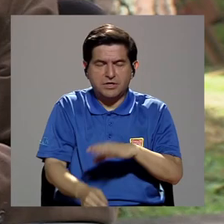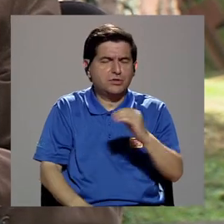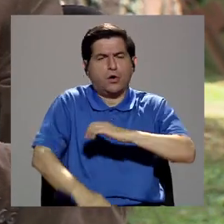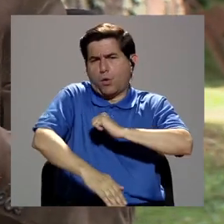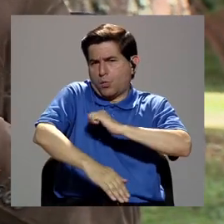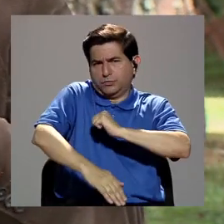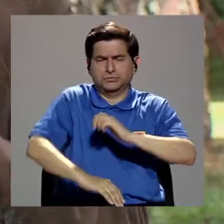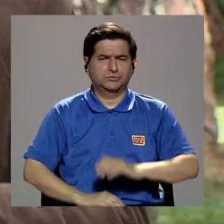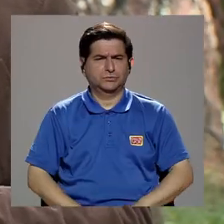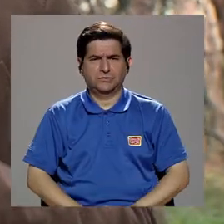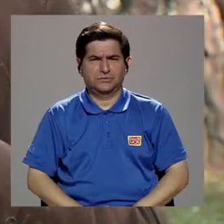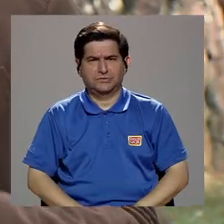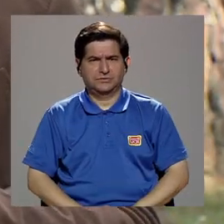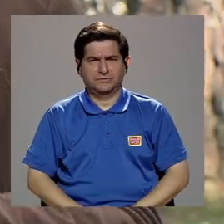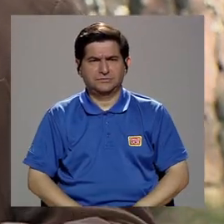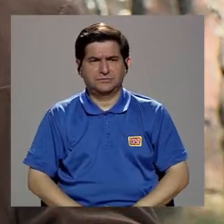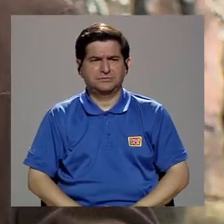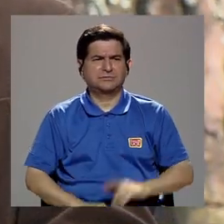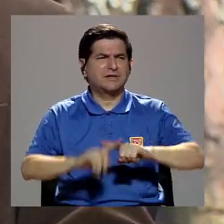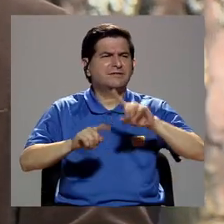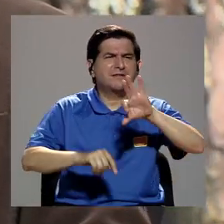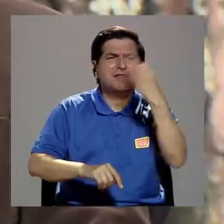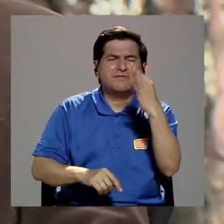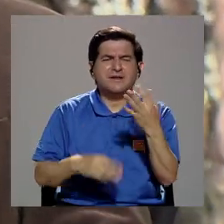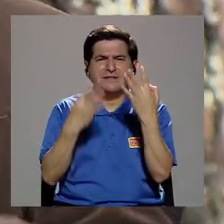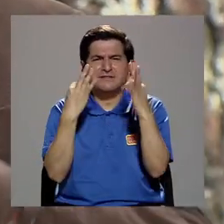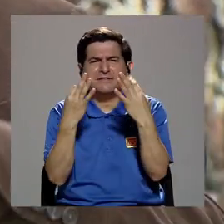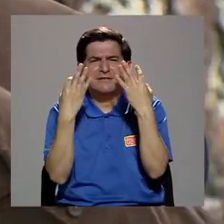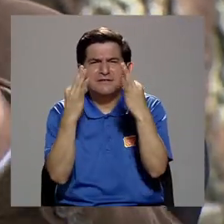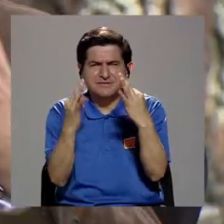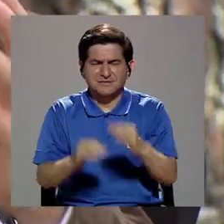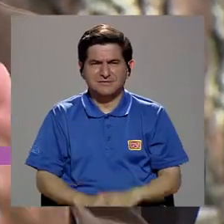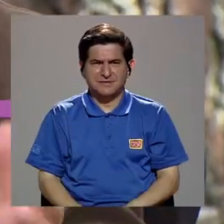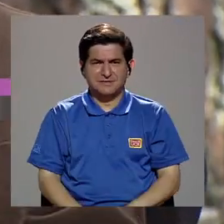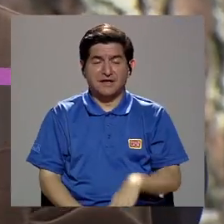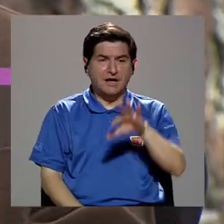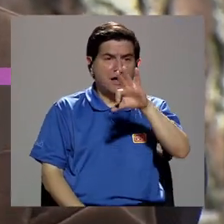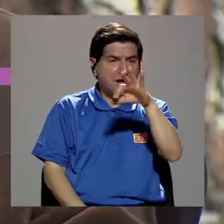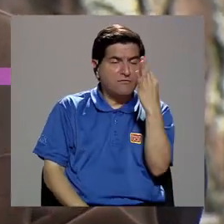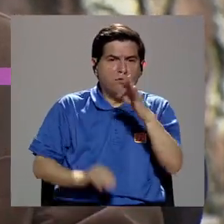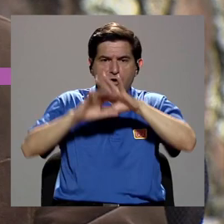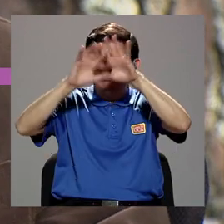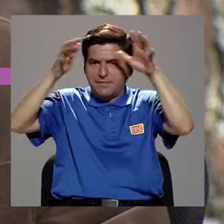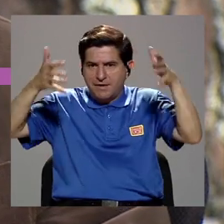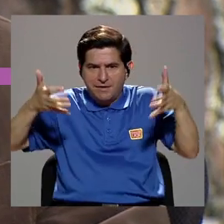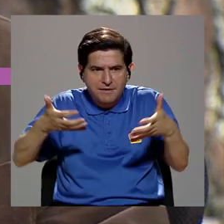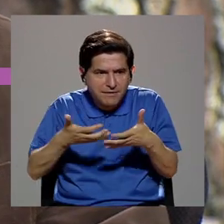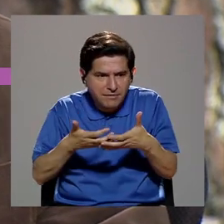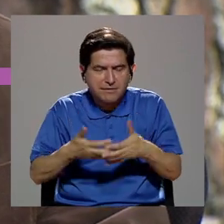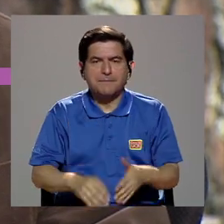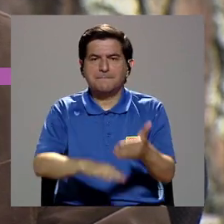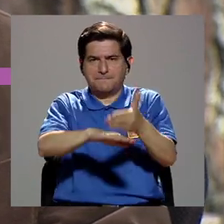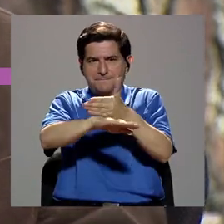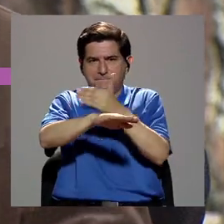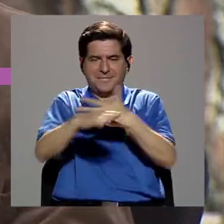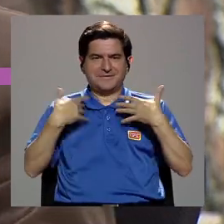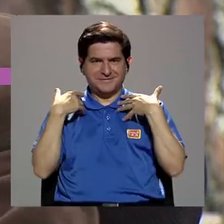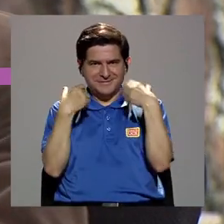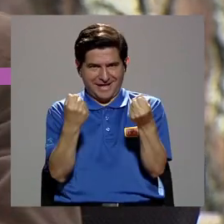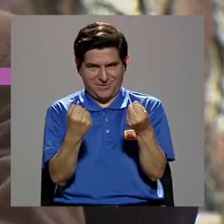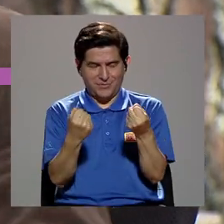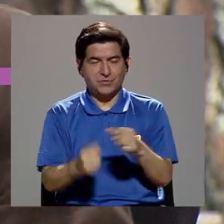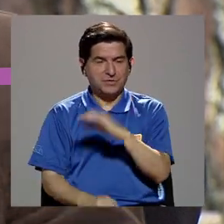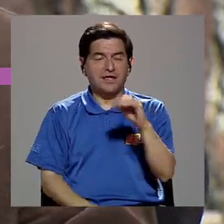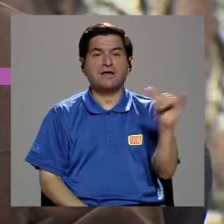presión. De una u otra manera es buscar cómo en una forma globalizada podamos mejorar nuestra salud y por ende